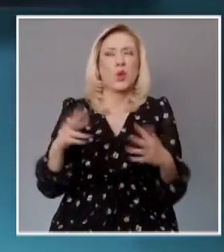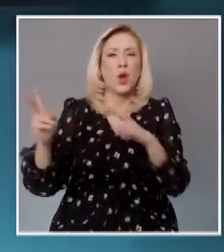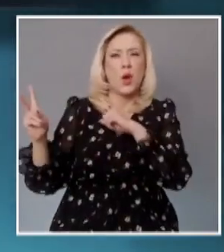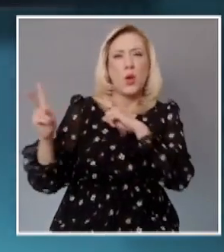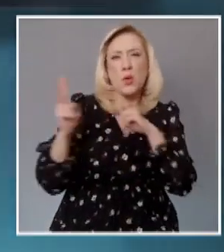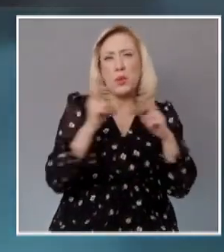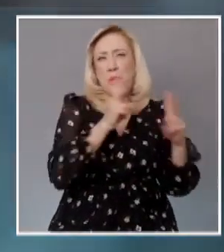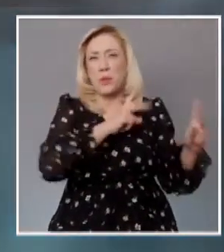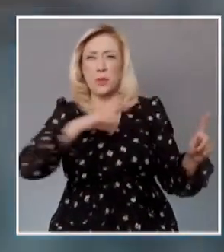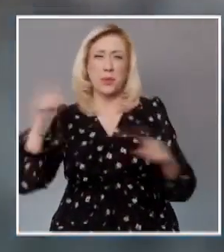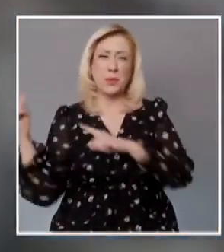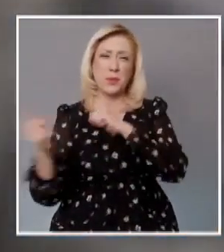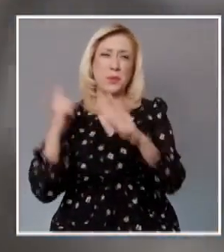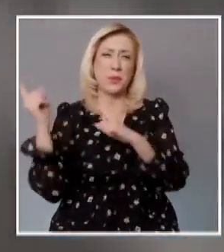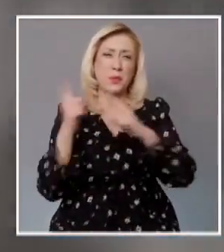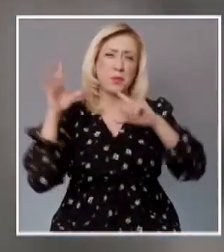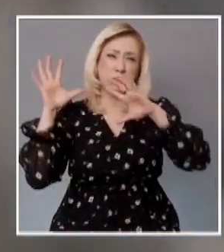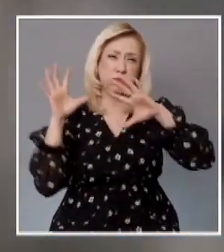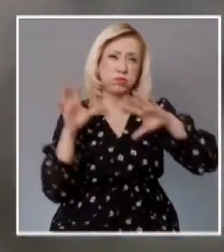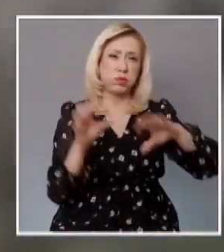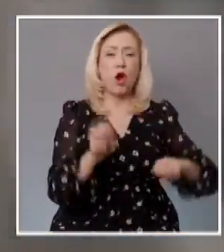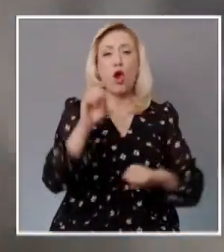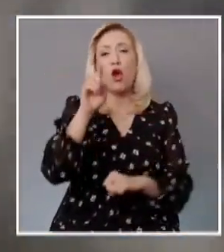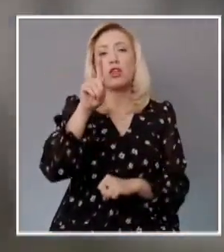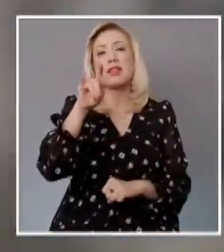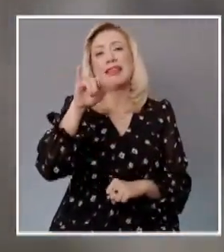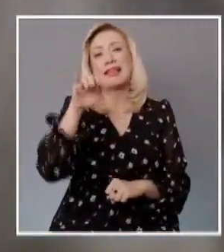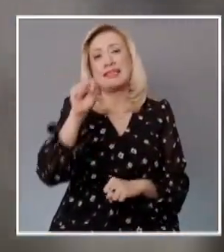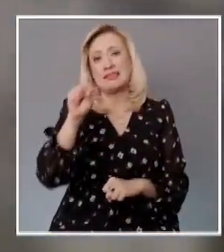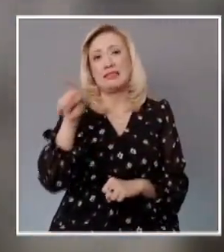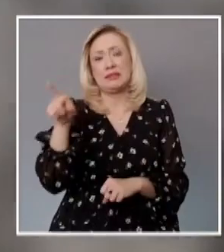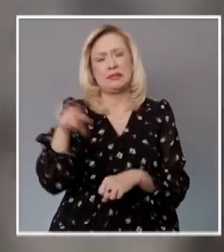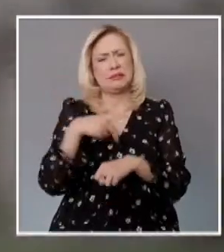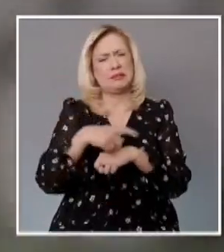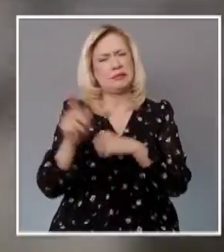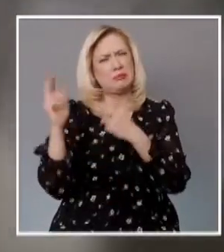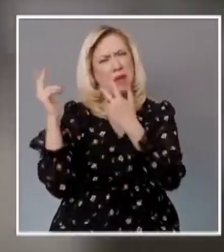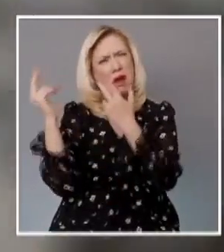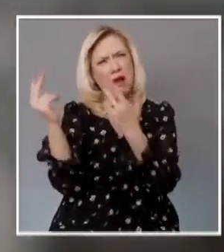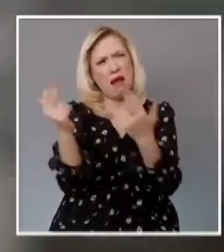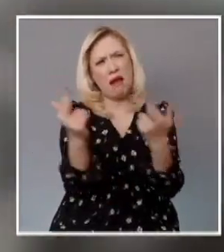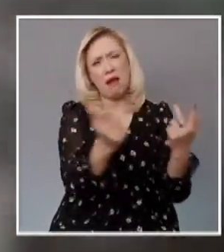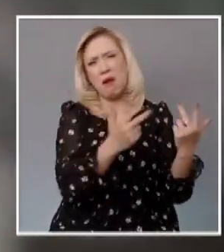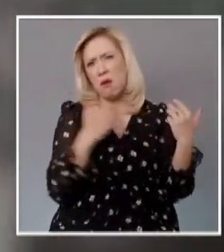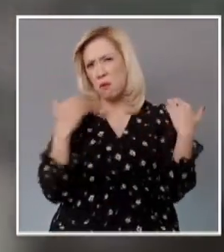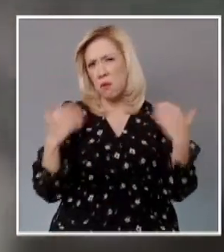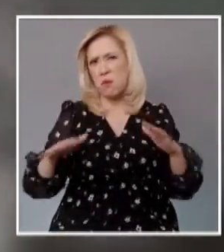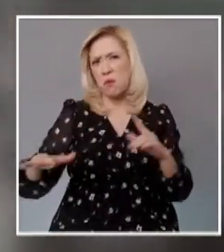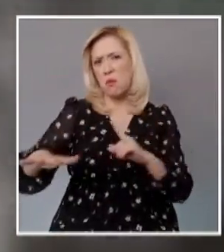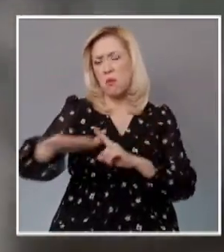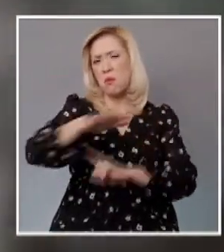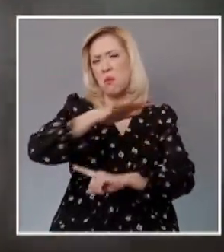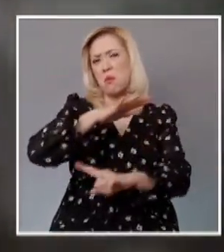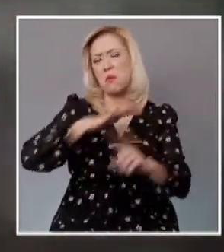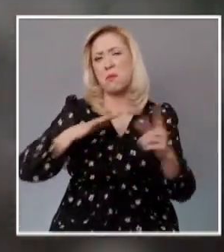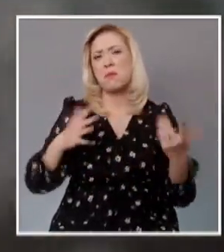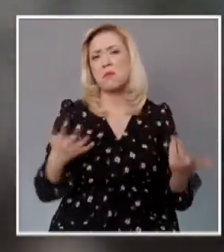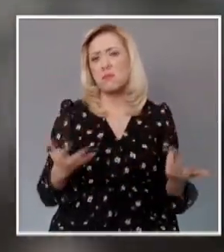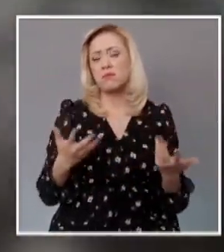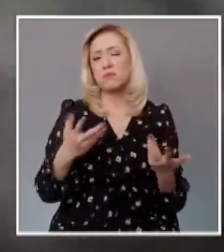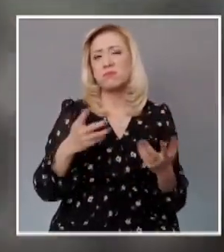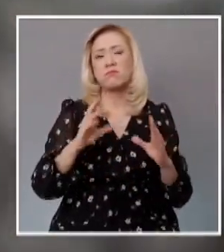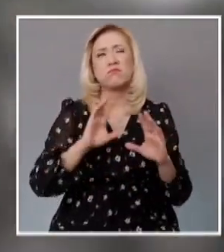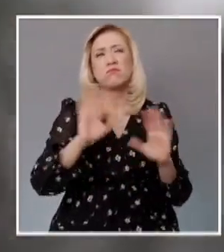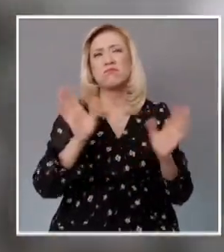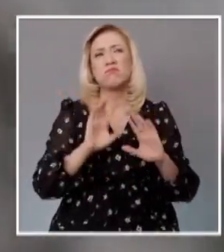operación de los inmuebles del Poder Judicial de la Federación en dicha ciudad, y también para proteger la seguridad de los